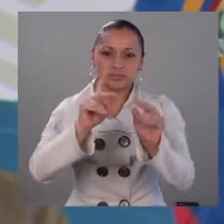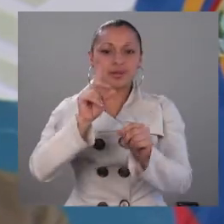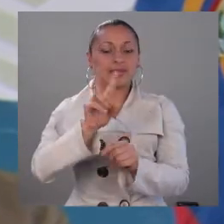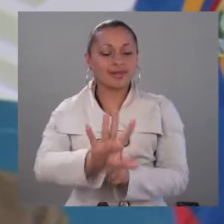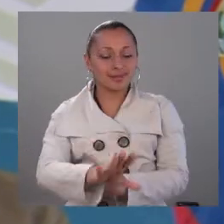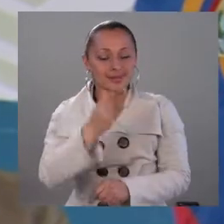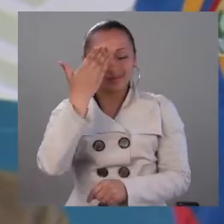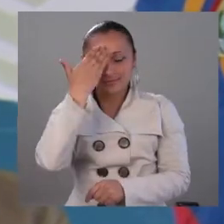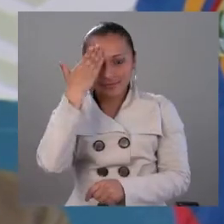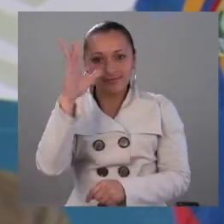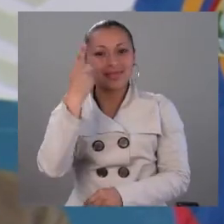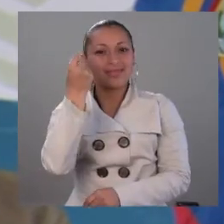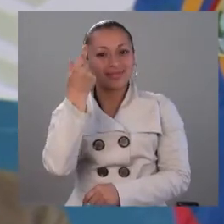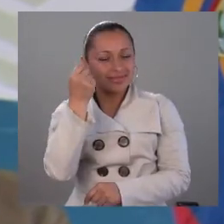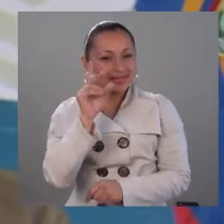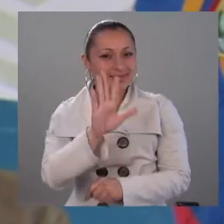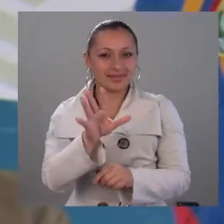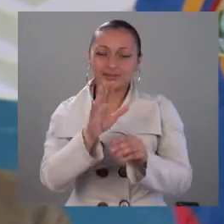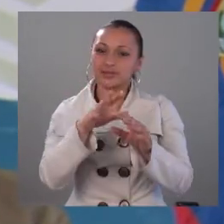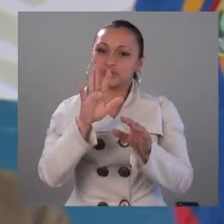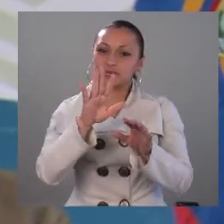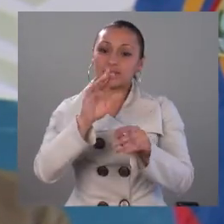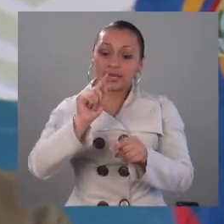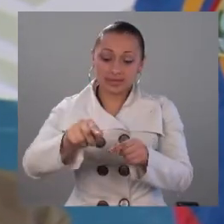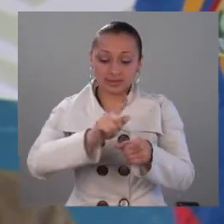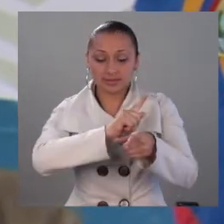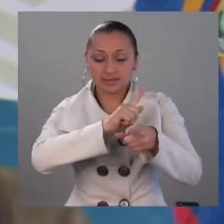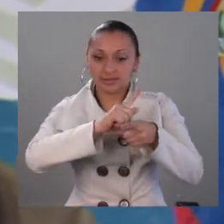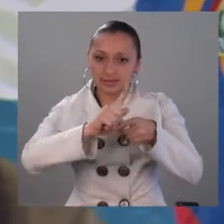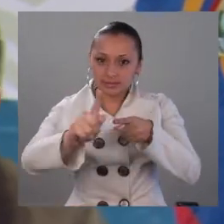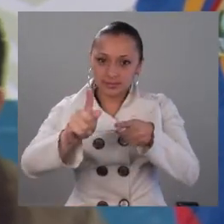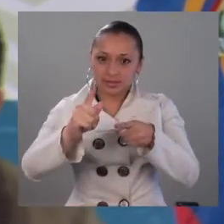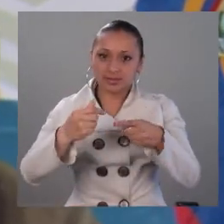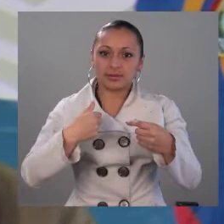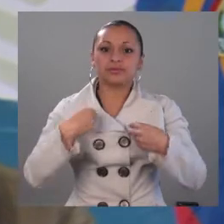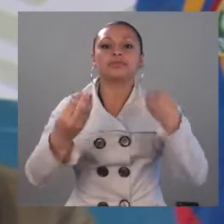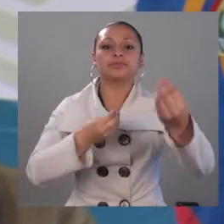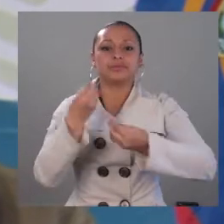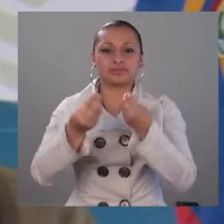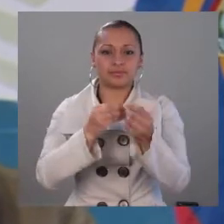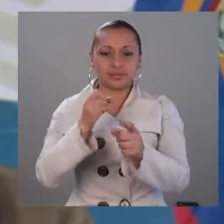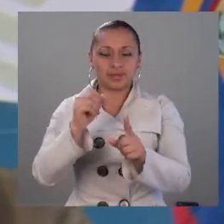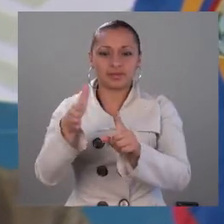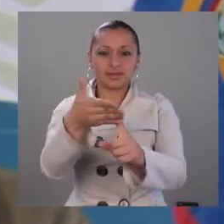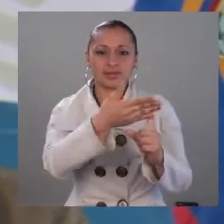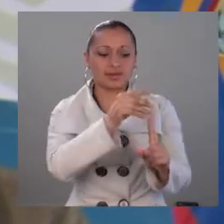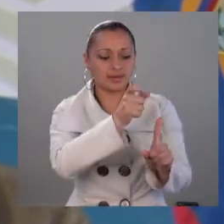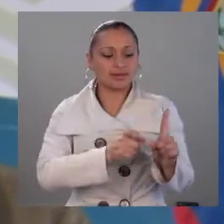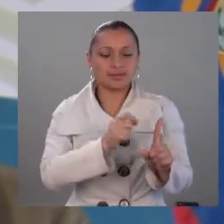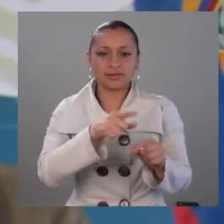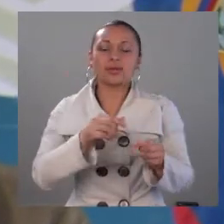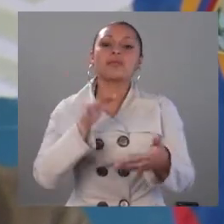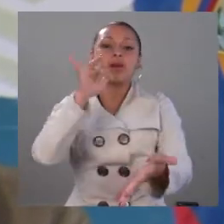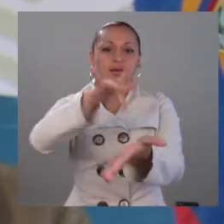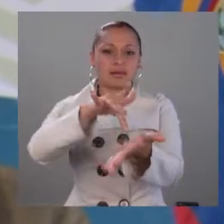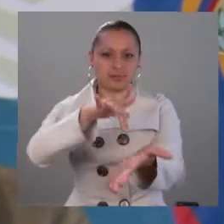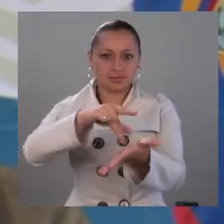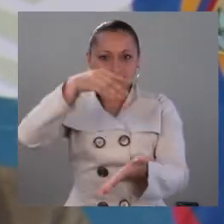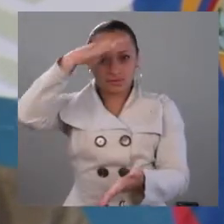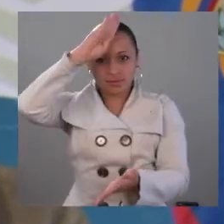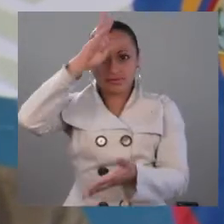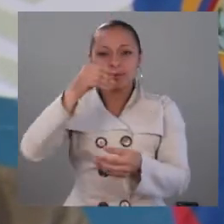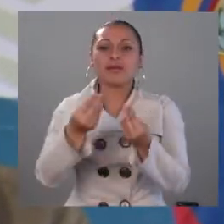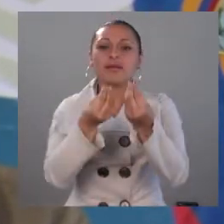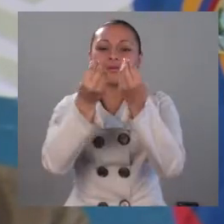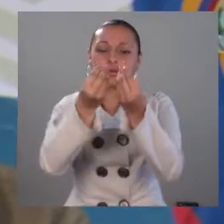entiende perfectamente lo que sucedió esta semana. Esta semana, el hecho de que las víctimas hayan ido a La Habana